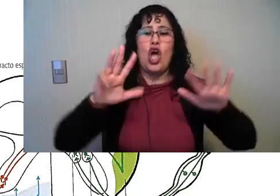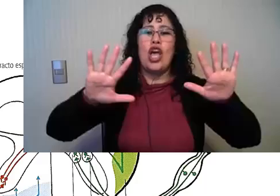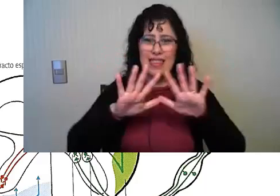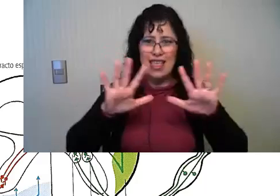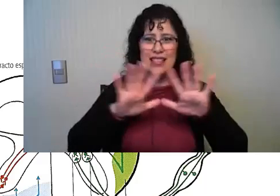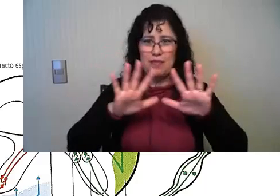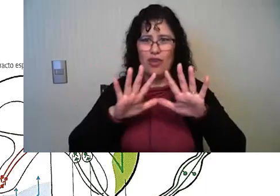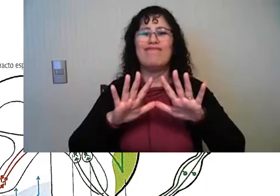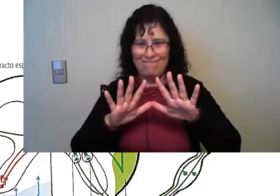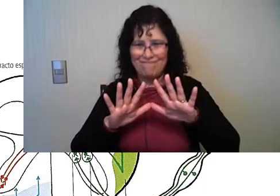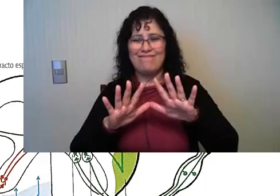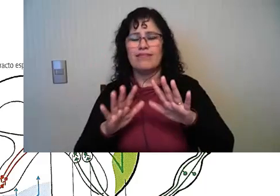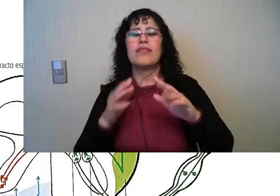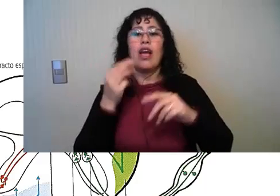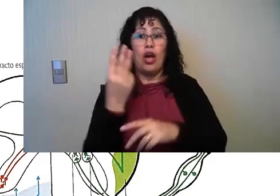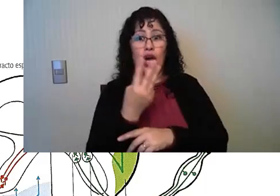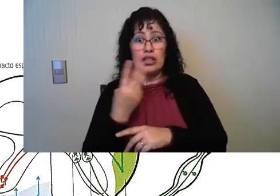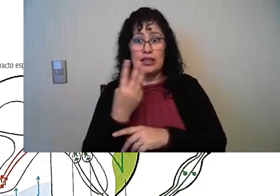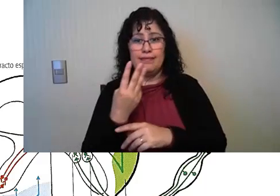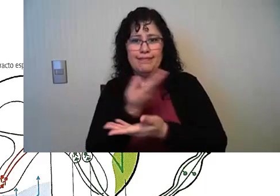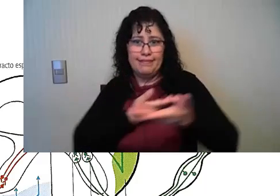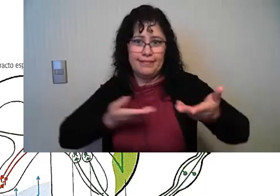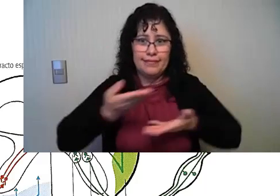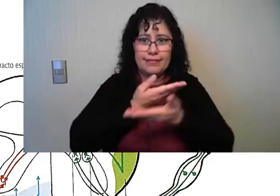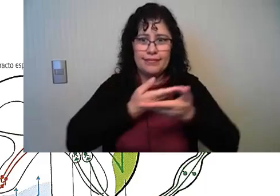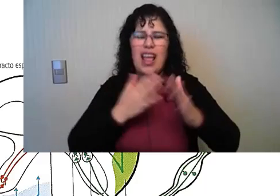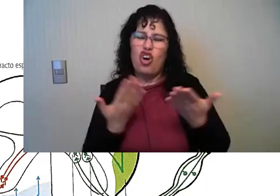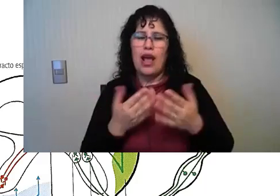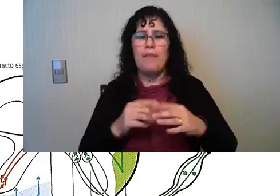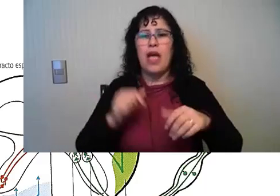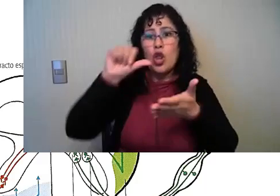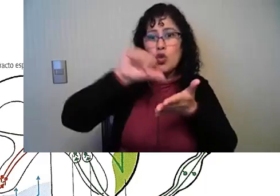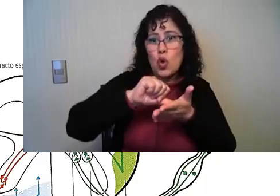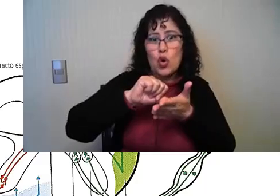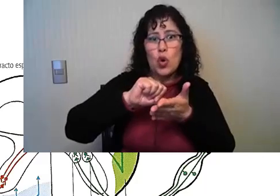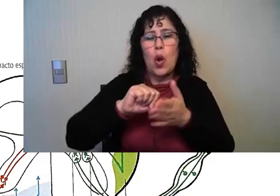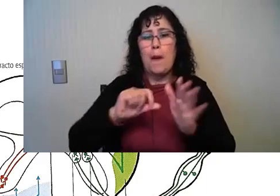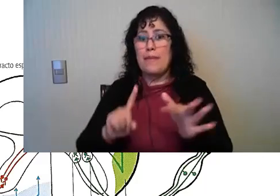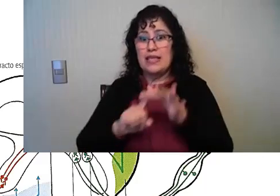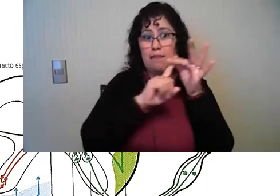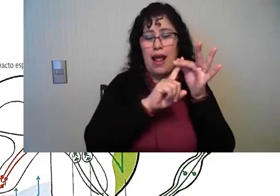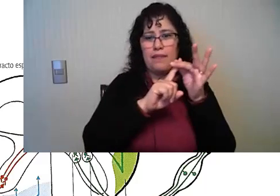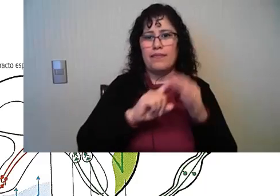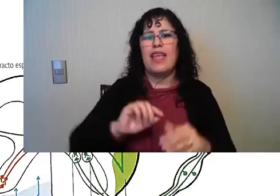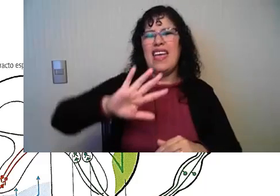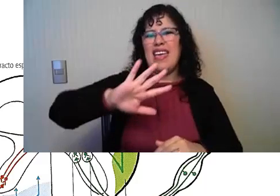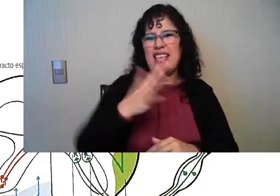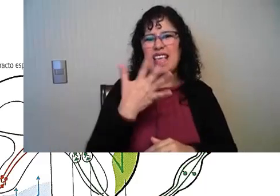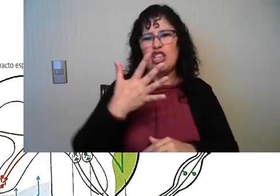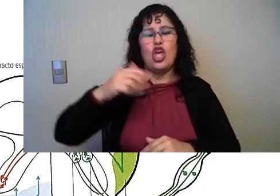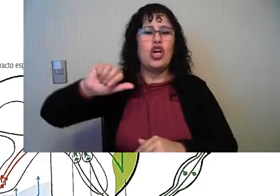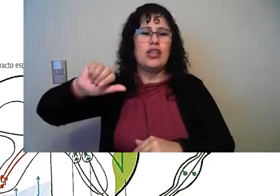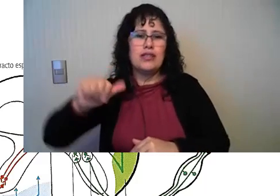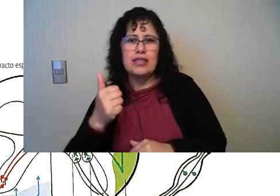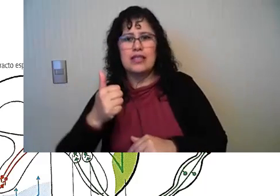décimo. Entonces, el núcleo principal se asocia al quinto, al séptimo, al noveno y al décimo, y el